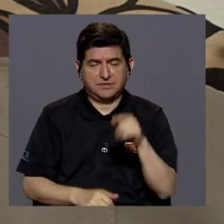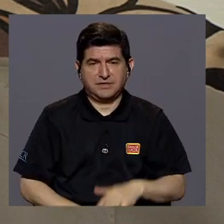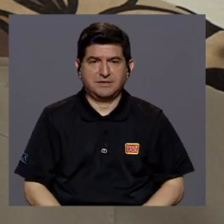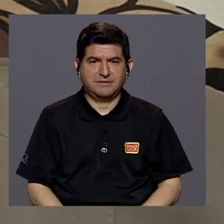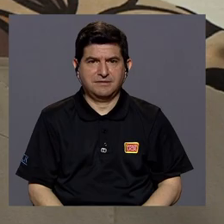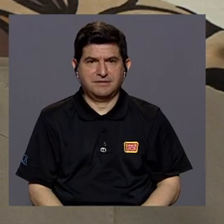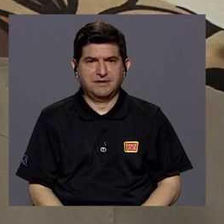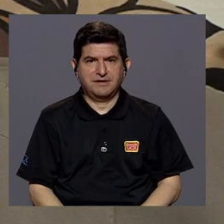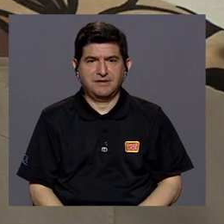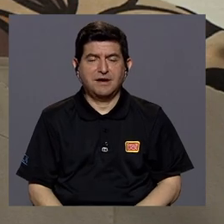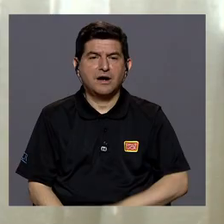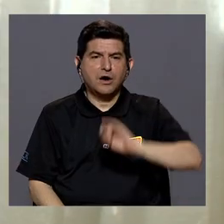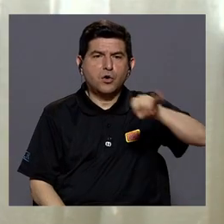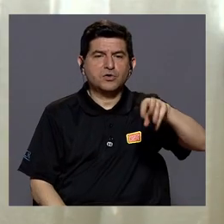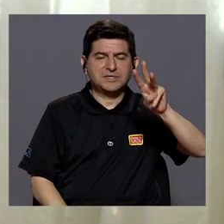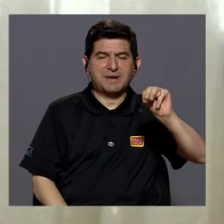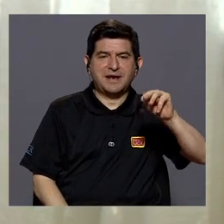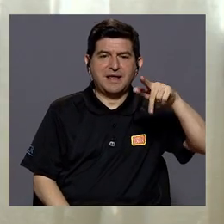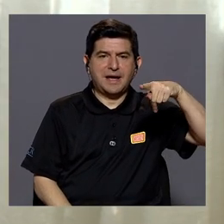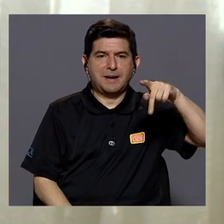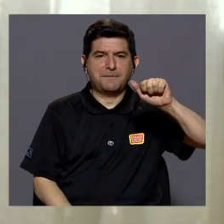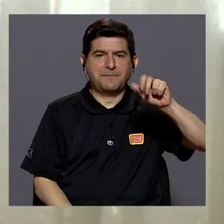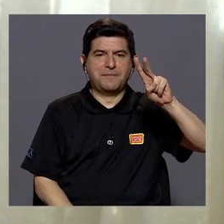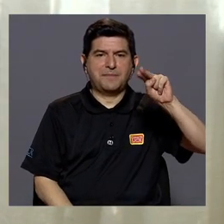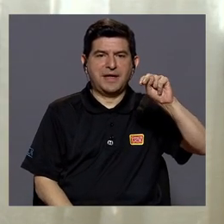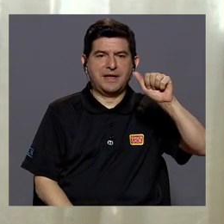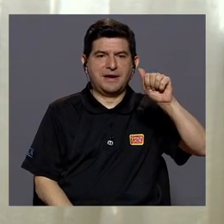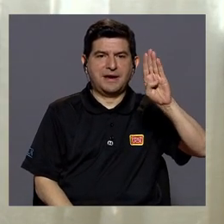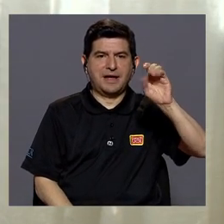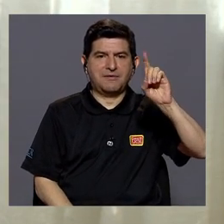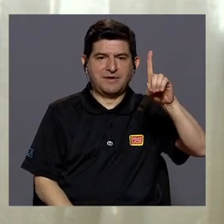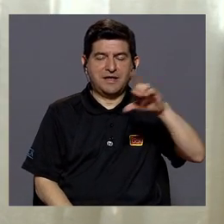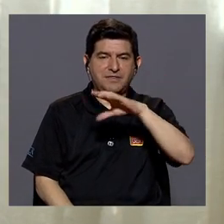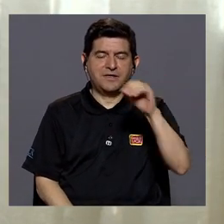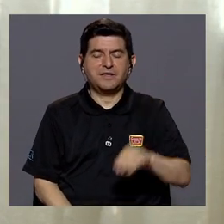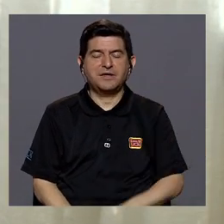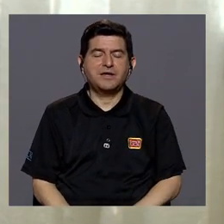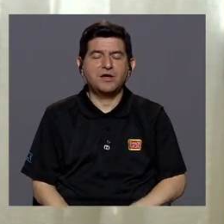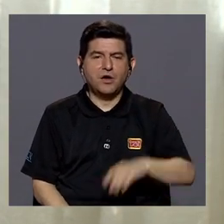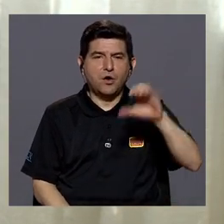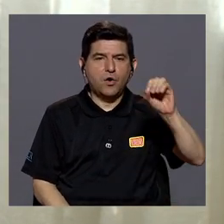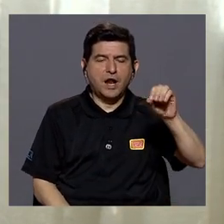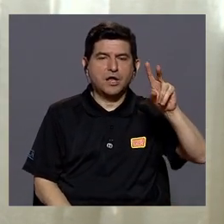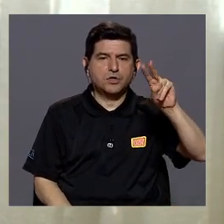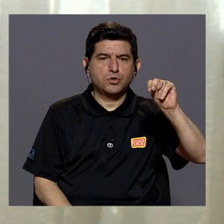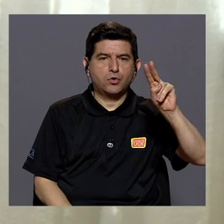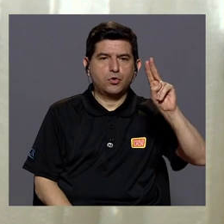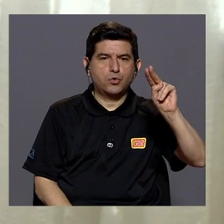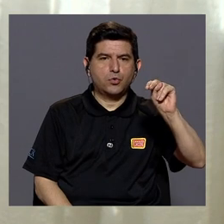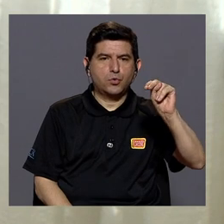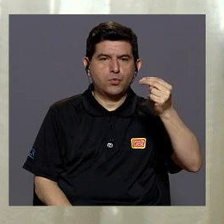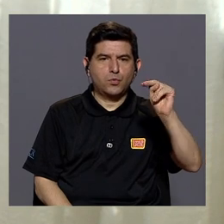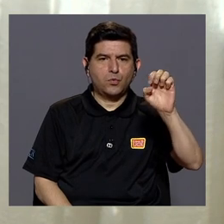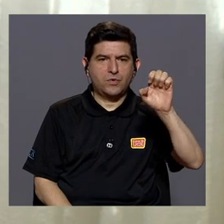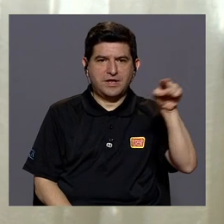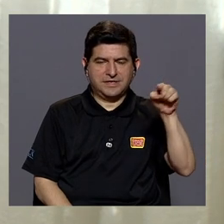don José María Penabat y también don Orlando Núñez. Sí, yo por esos